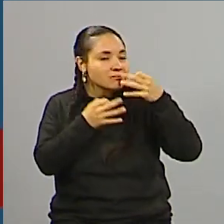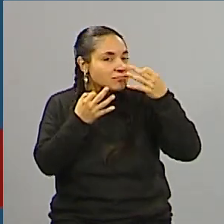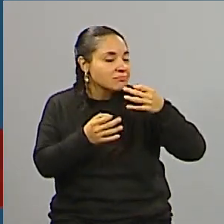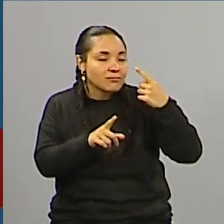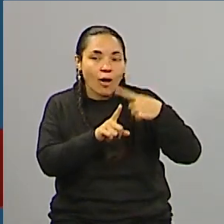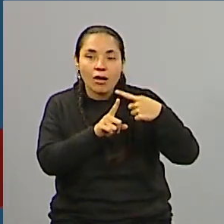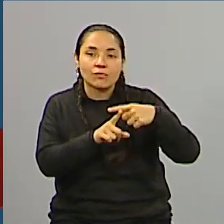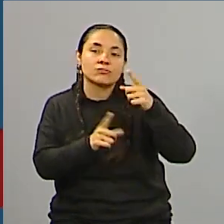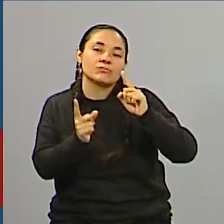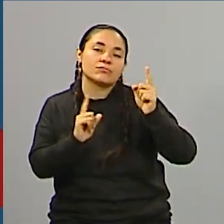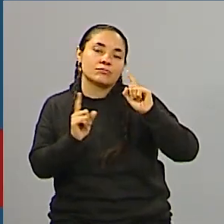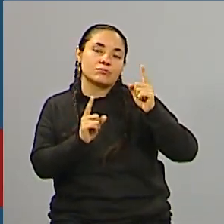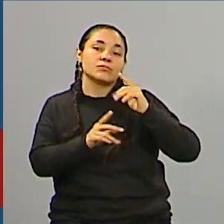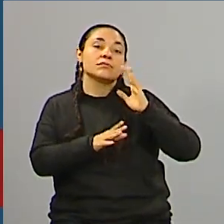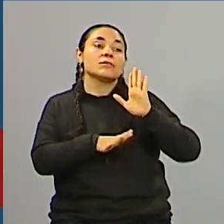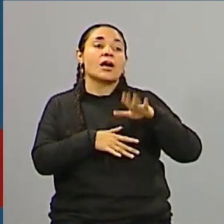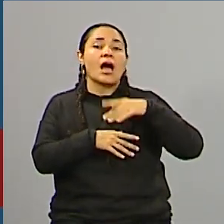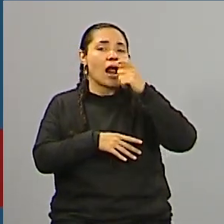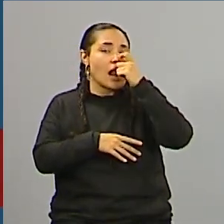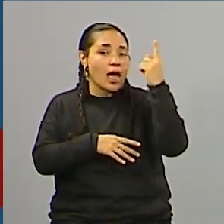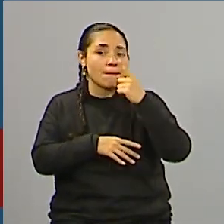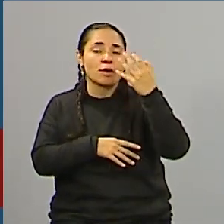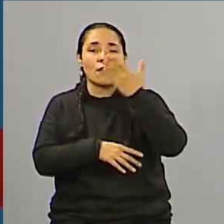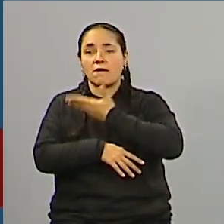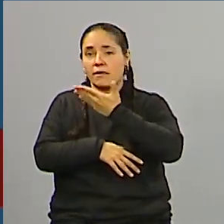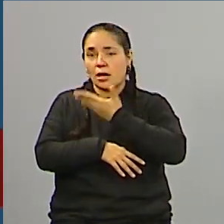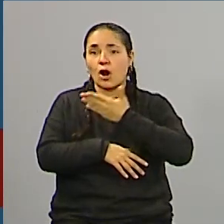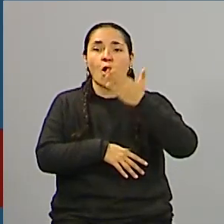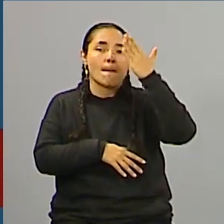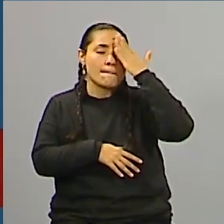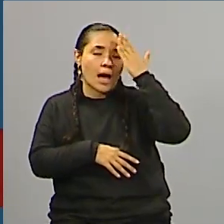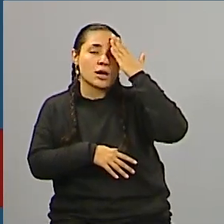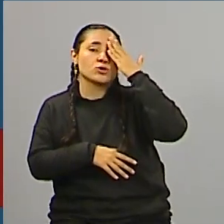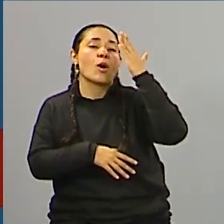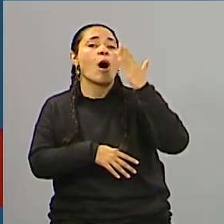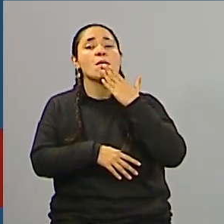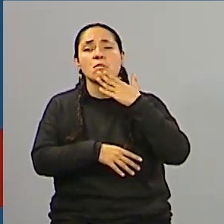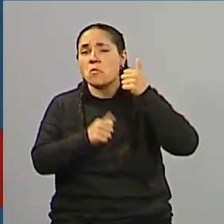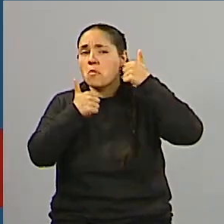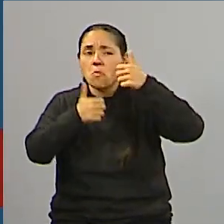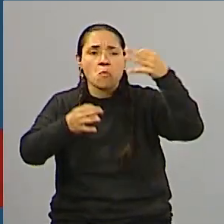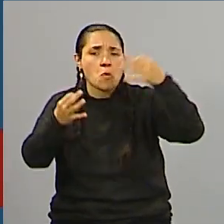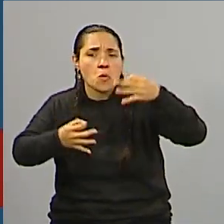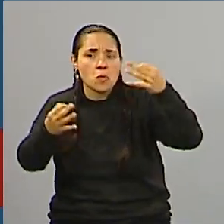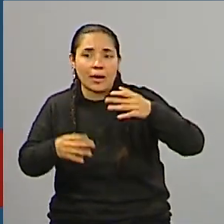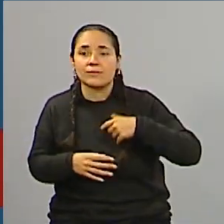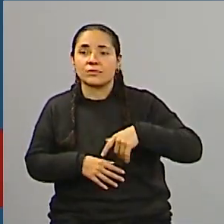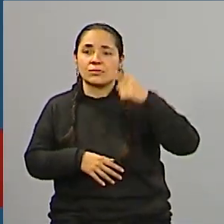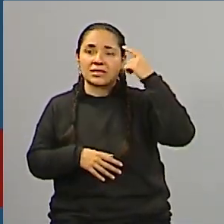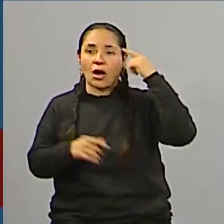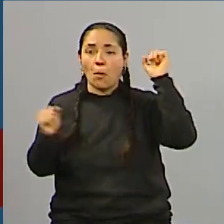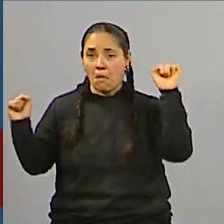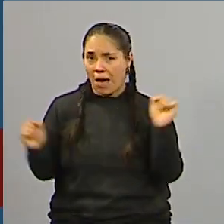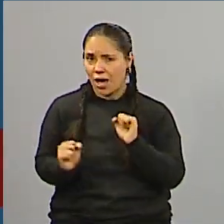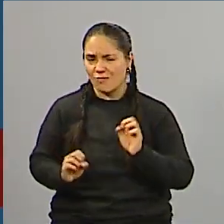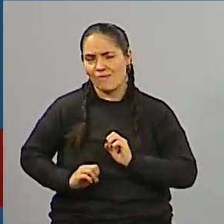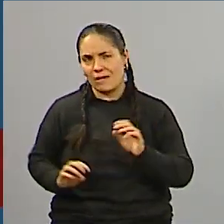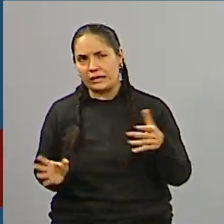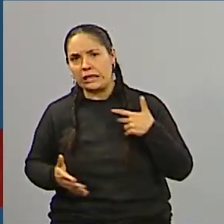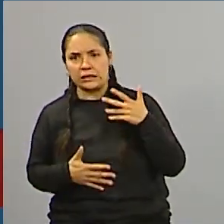las penitenciarías. Año 2023, no están. Y muchos de los delitos, sobre todo estos